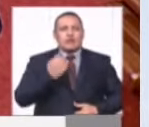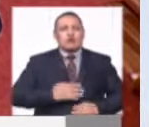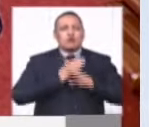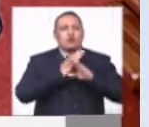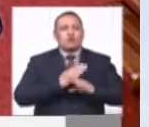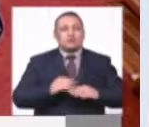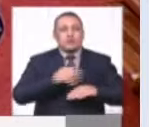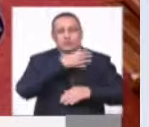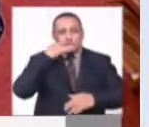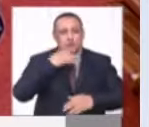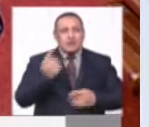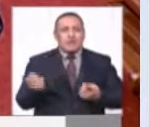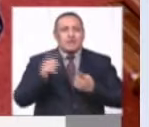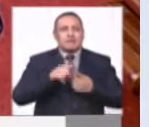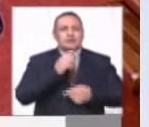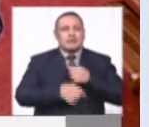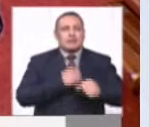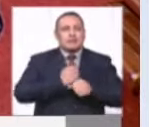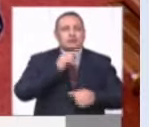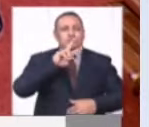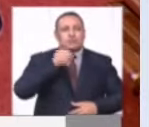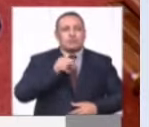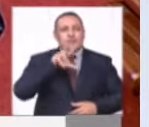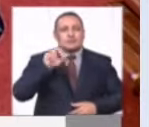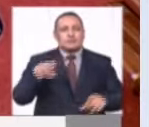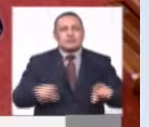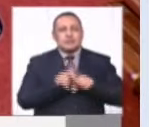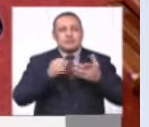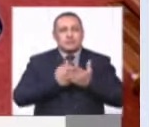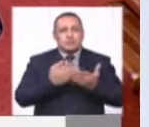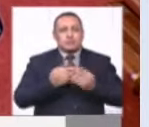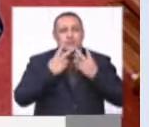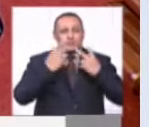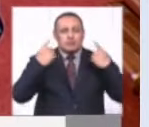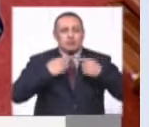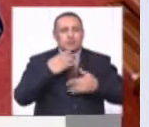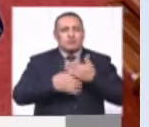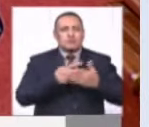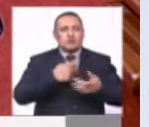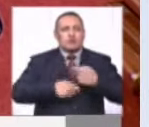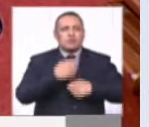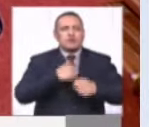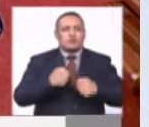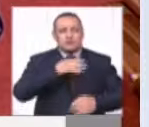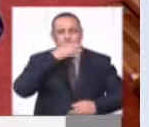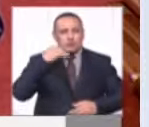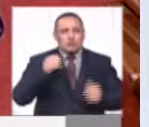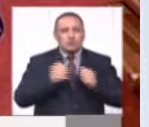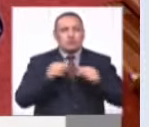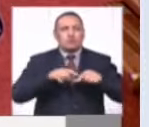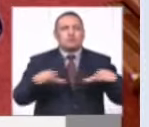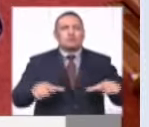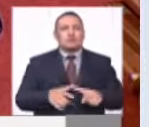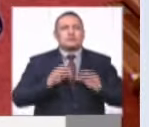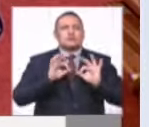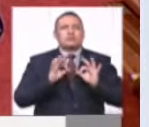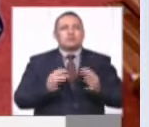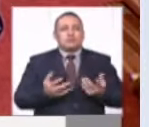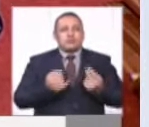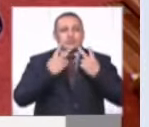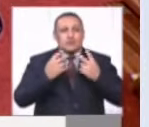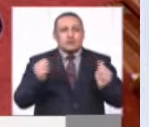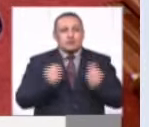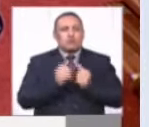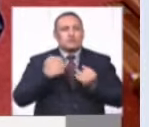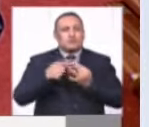drogas hasta el año 2030, con el objetivo de disminuir la producción y comercio ilícito de drogas en las áreas específicas.